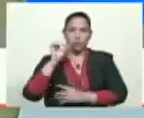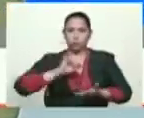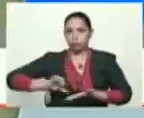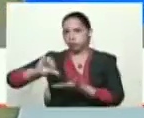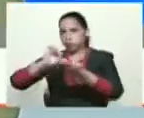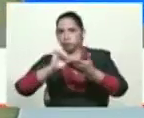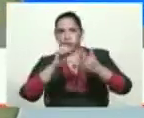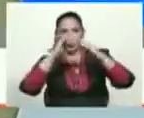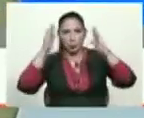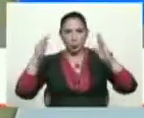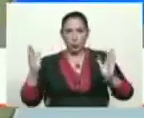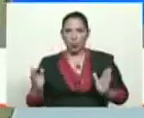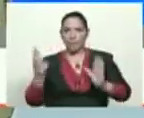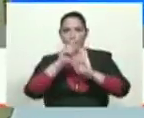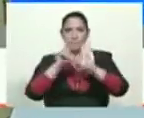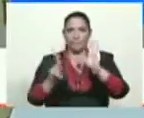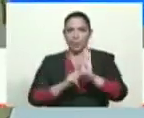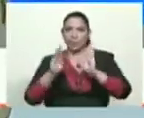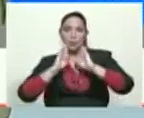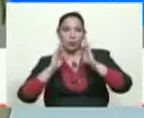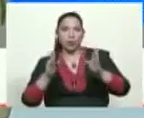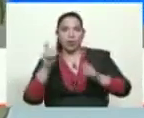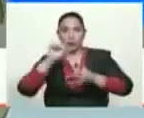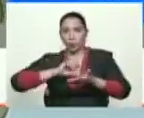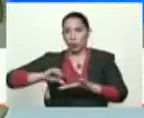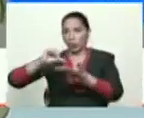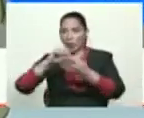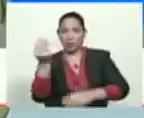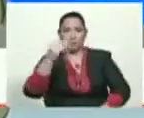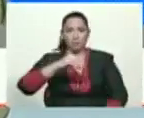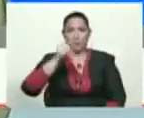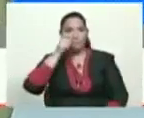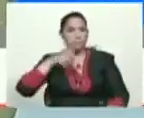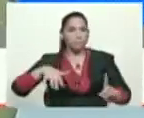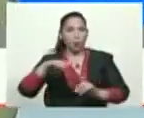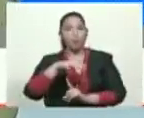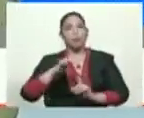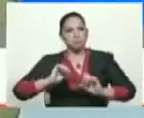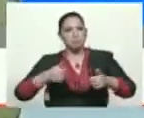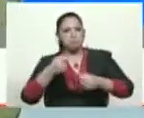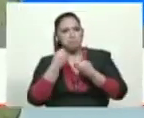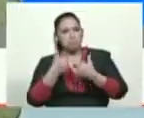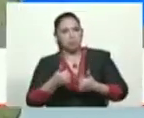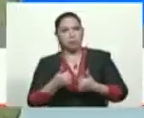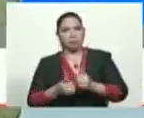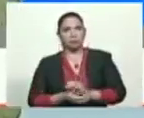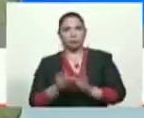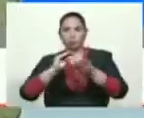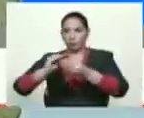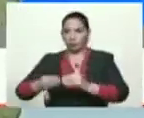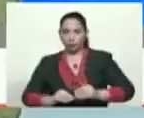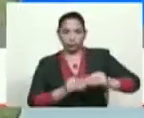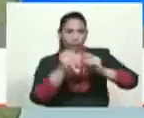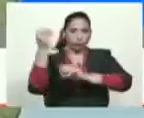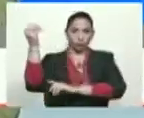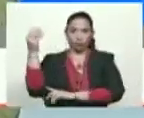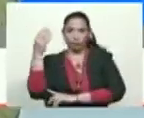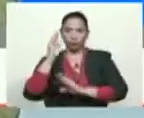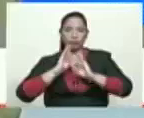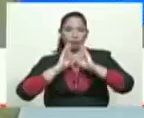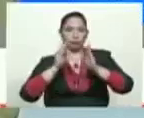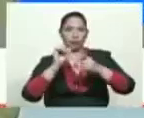parques y bulevares en las ciudades más pobladas arrancamos bien rehabilitar el alumbrado en las principales